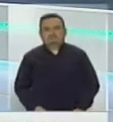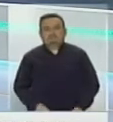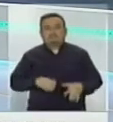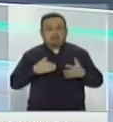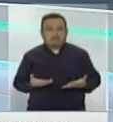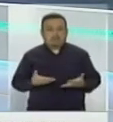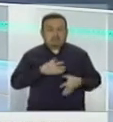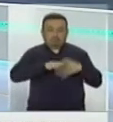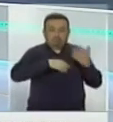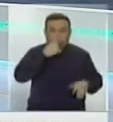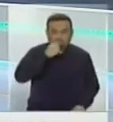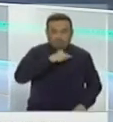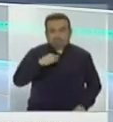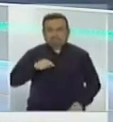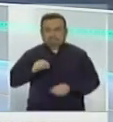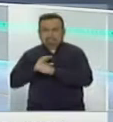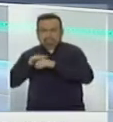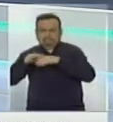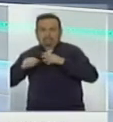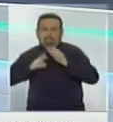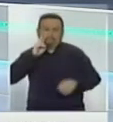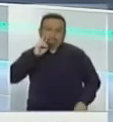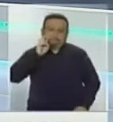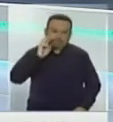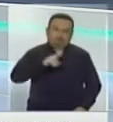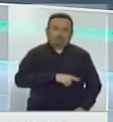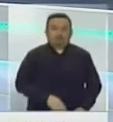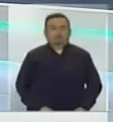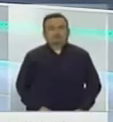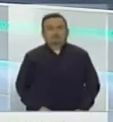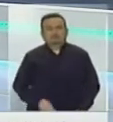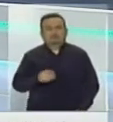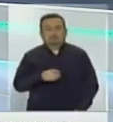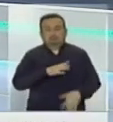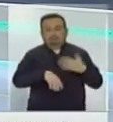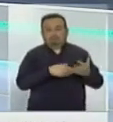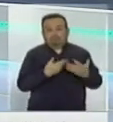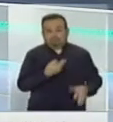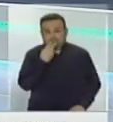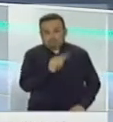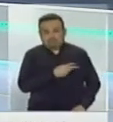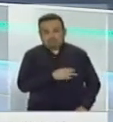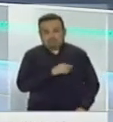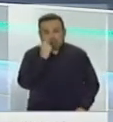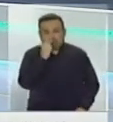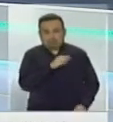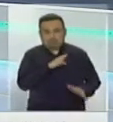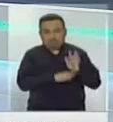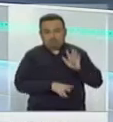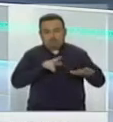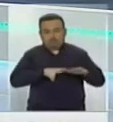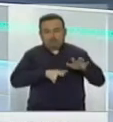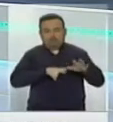Y ahora esto ya se viene a acrecentar. ¿Qué decir el estallido social que lo podemos ver acá? En octubre una caída de